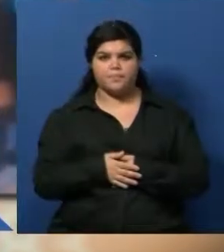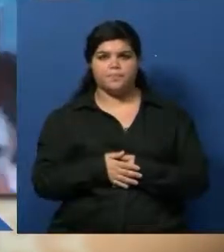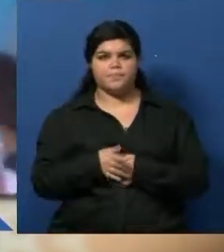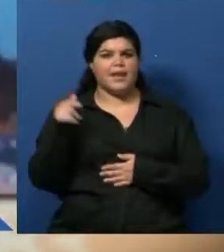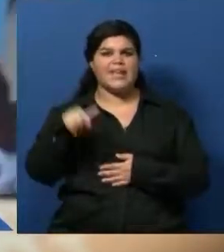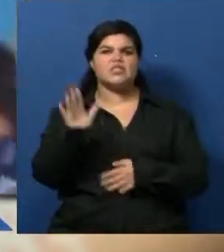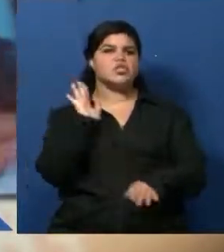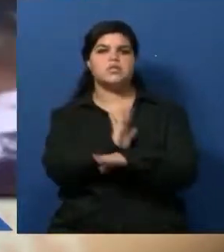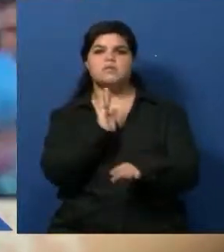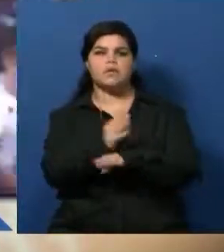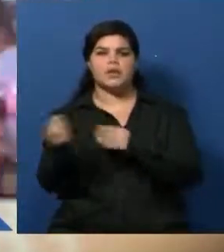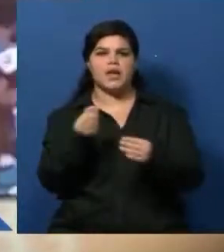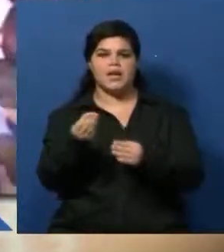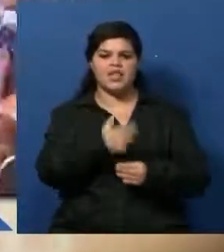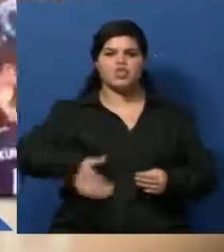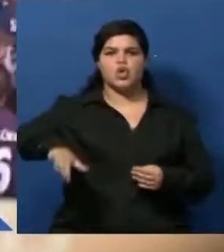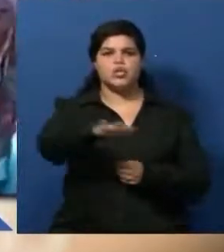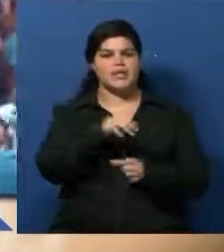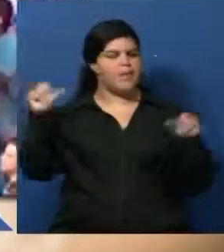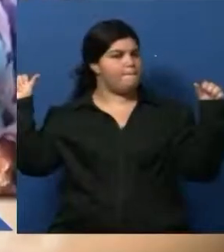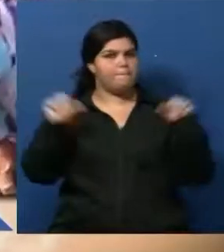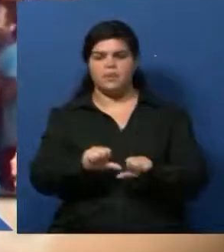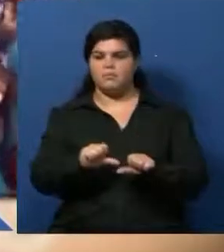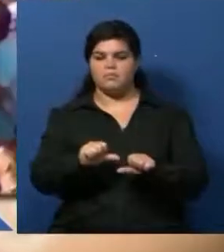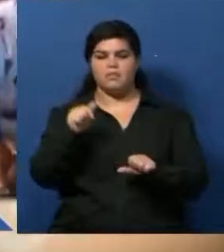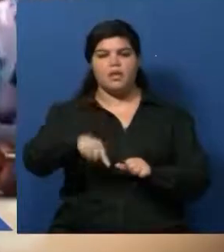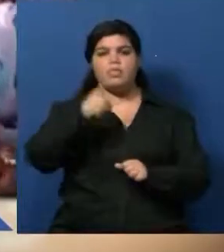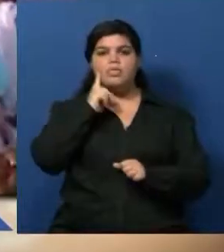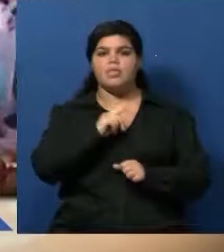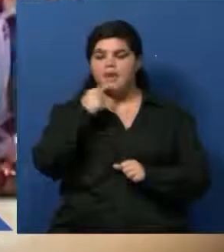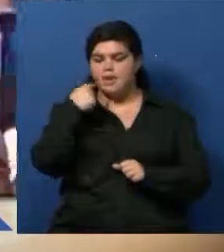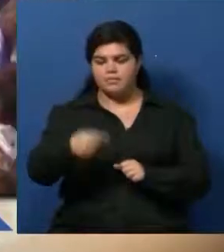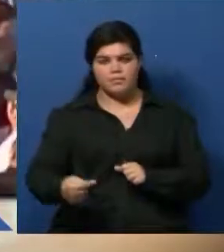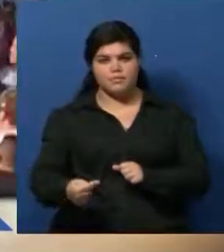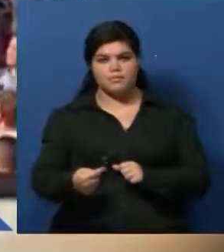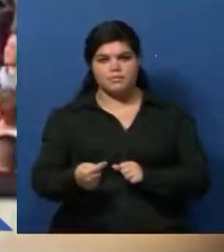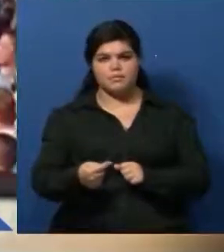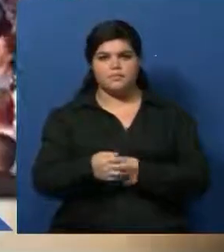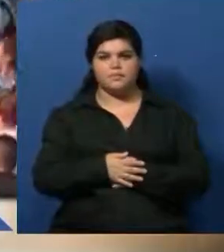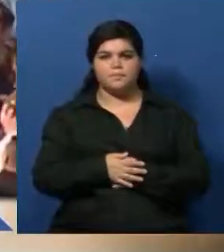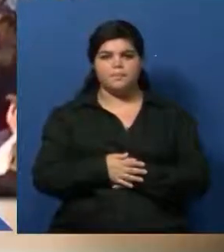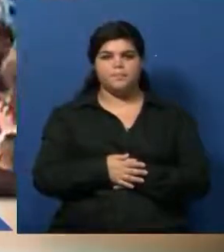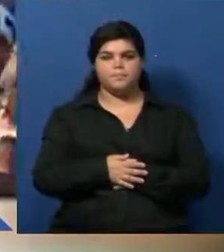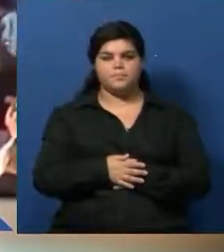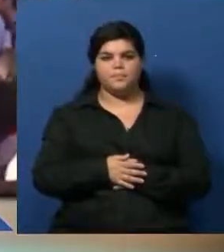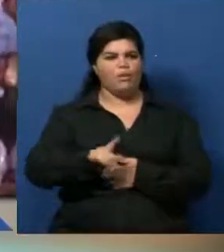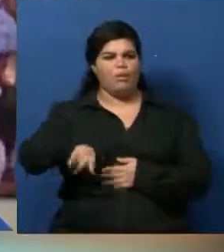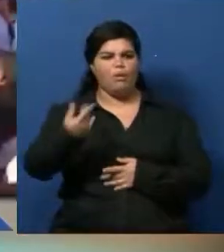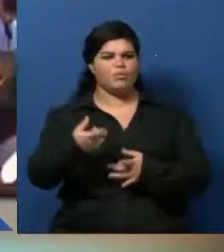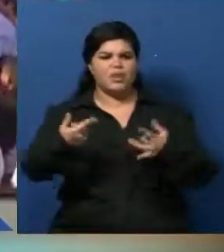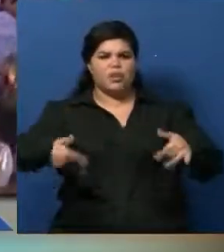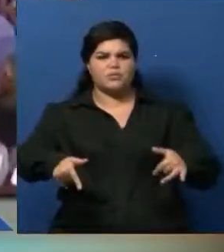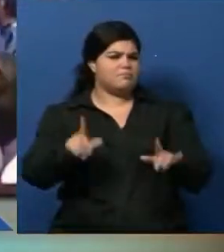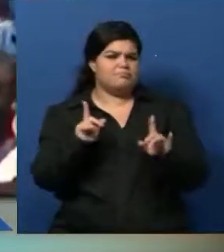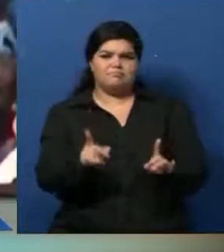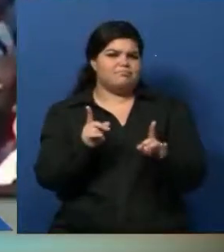peor parte de nosotros como sociedad. Y realmente es un día triste, luctuoso, que todo lo demás es eso, todo lo